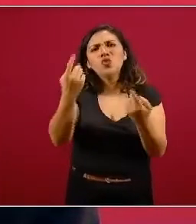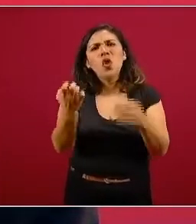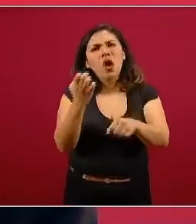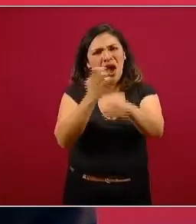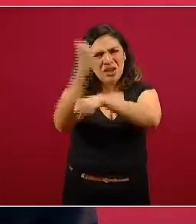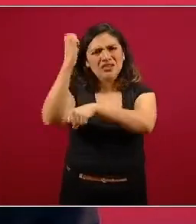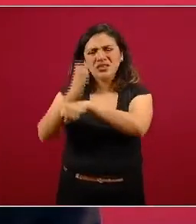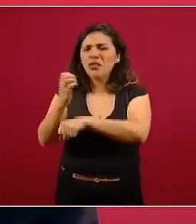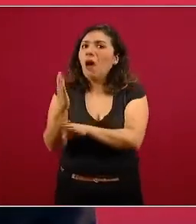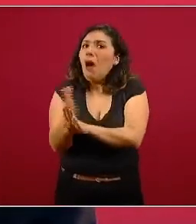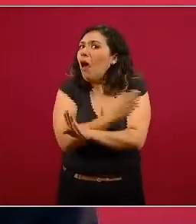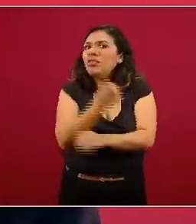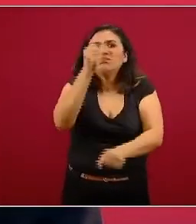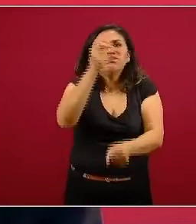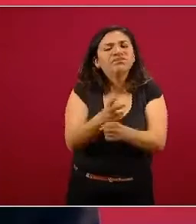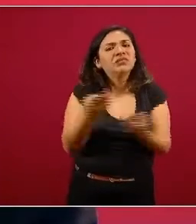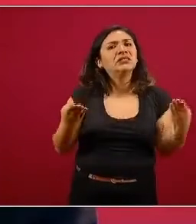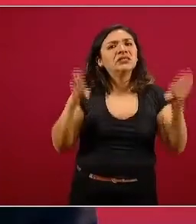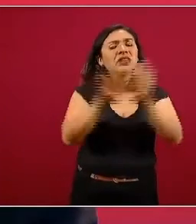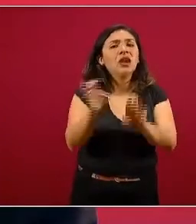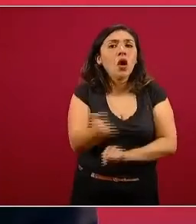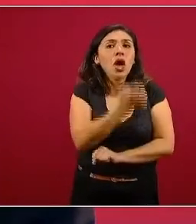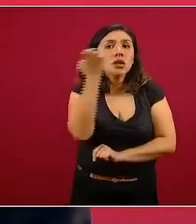ciclo escolar o la cancelación